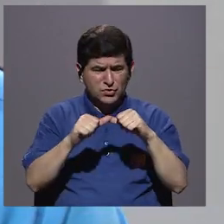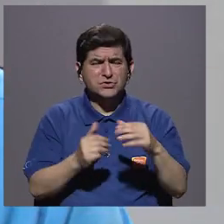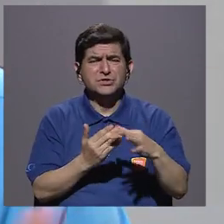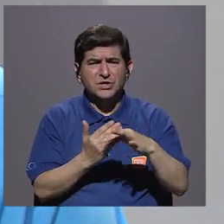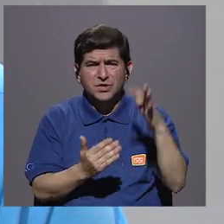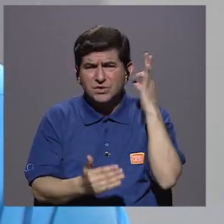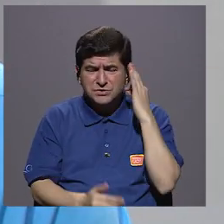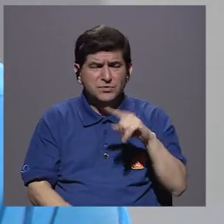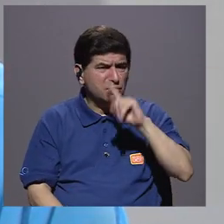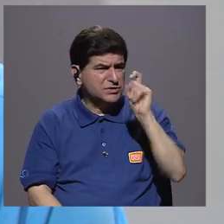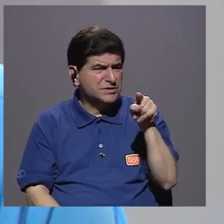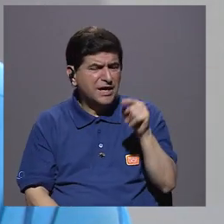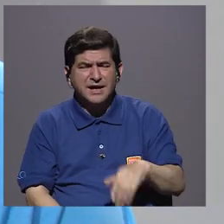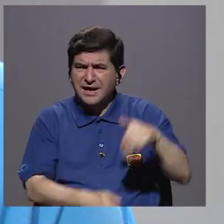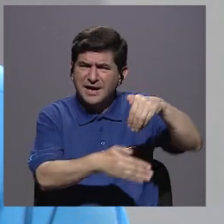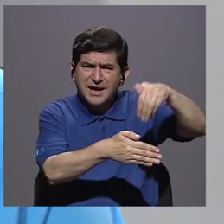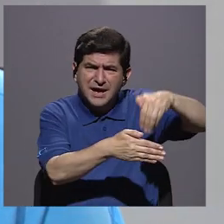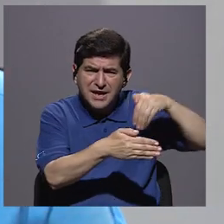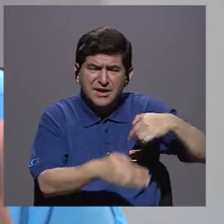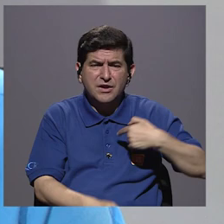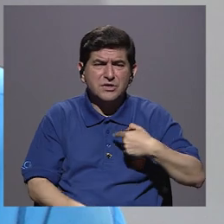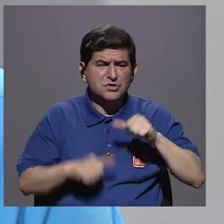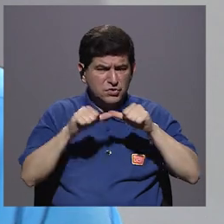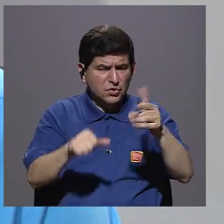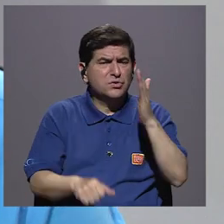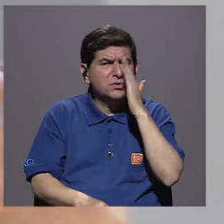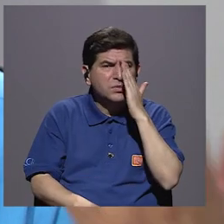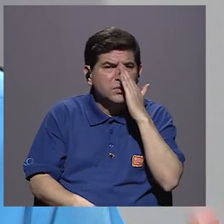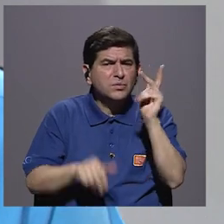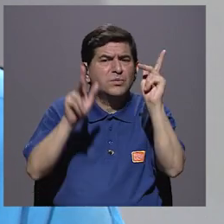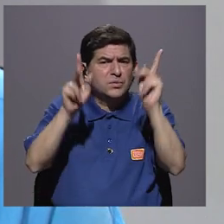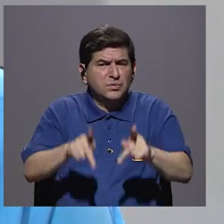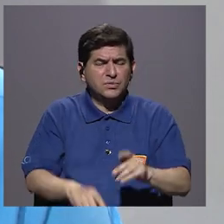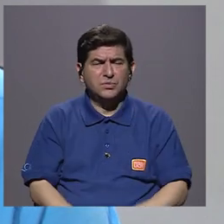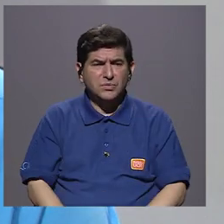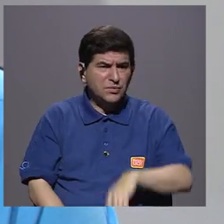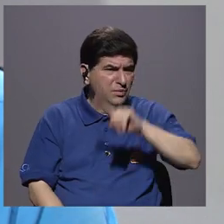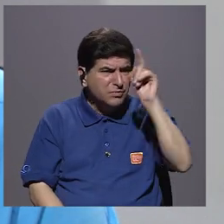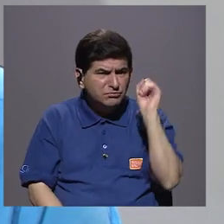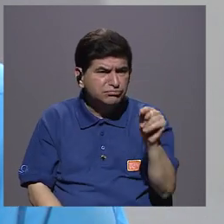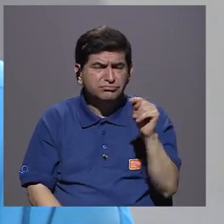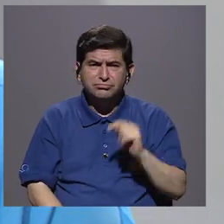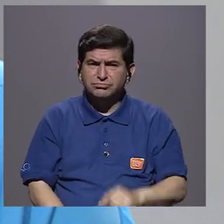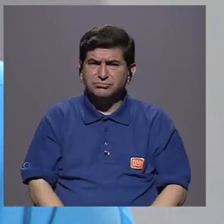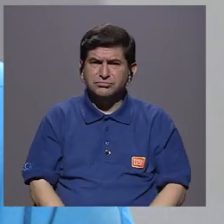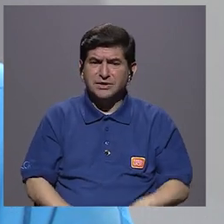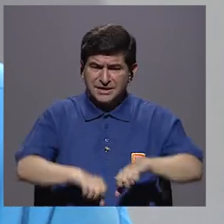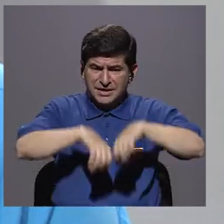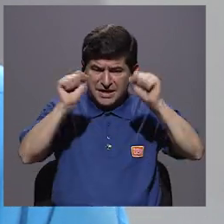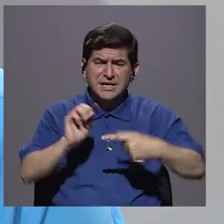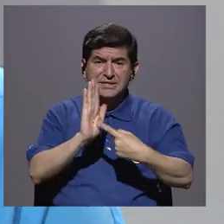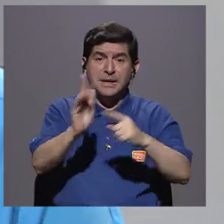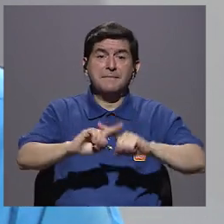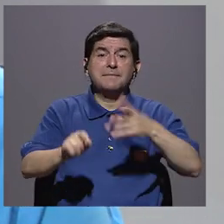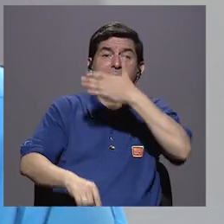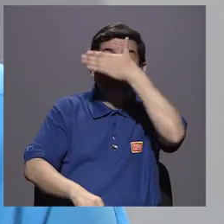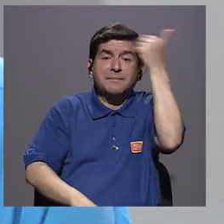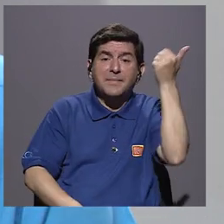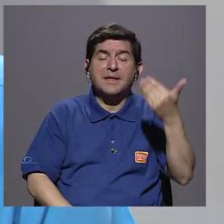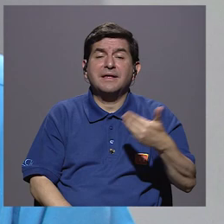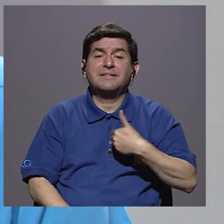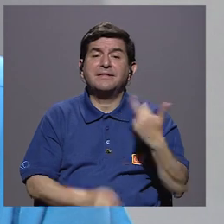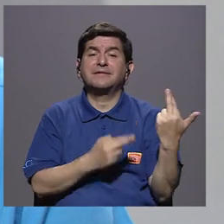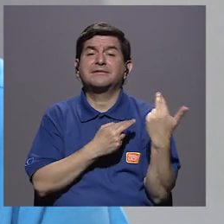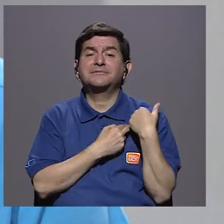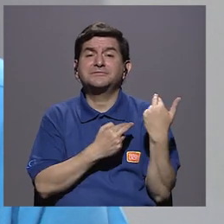la esposa, consúltelo en el registro, yo sigo siendo la mamá de esa persona, consúltelo en el registro. Pero lo que se olvidan es que hay un